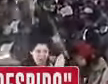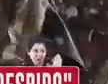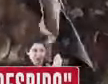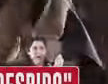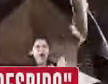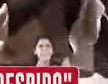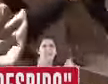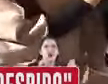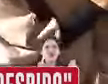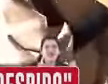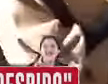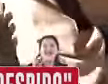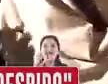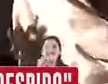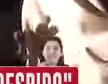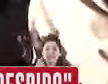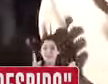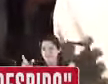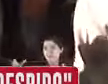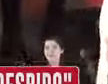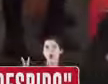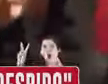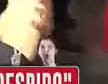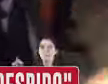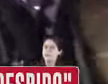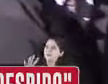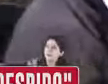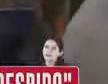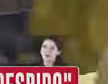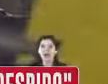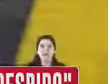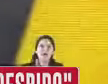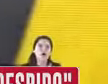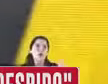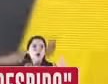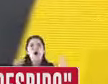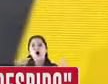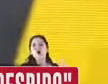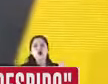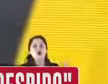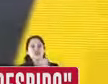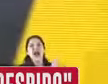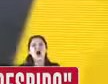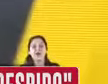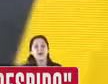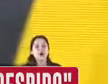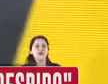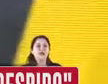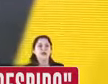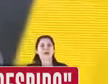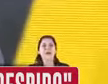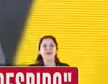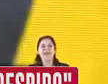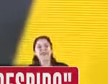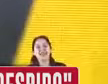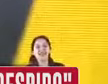perón y cómo tenían que aparecer que no eran tan antiobrero me enchufaron el 14 bis con todos los derechos laborales